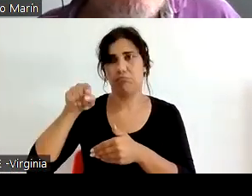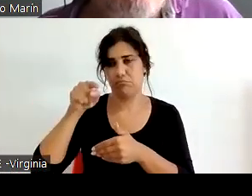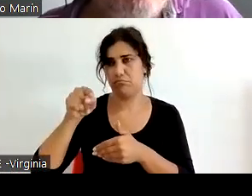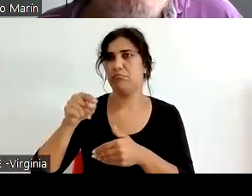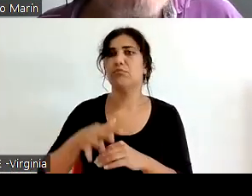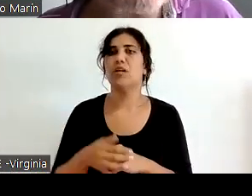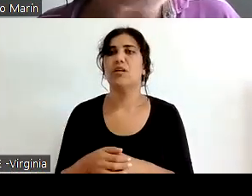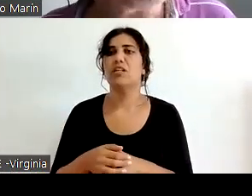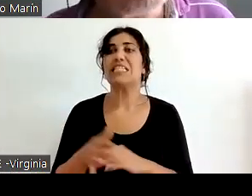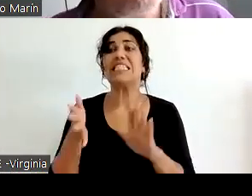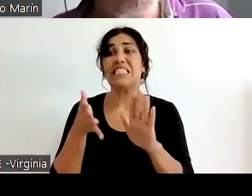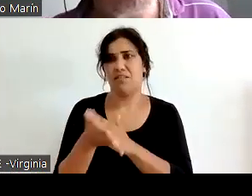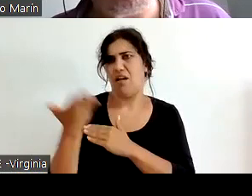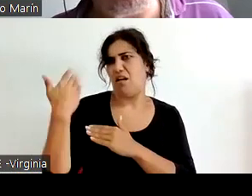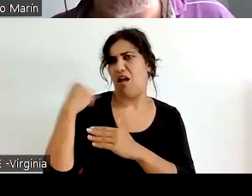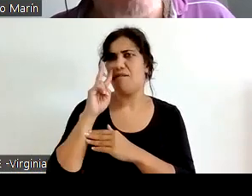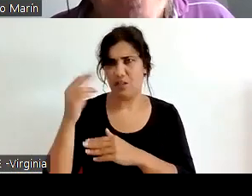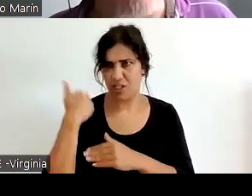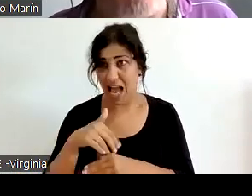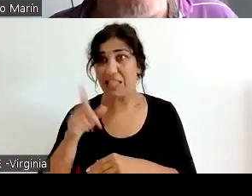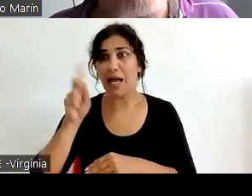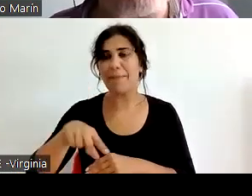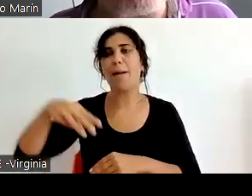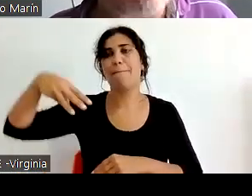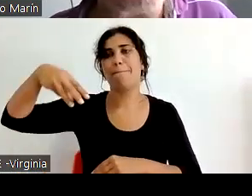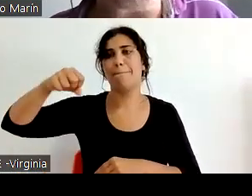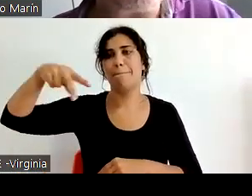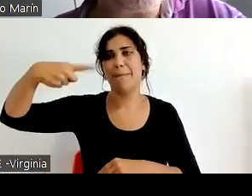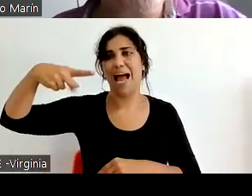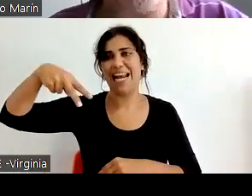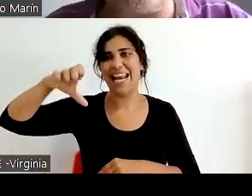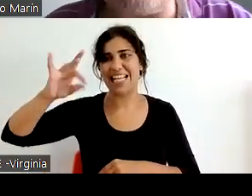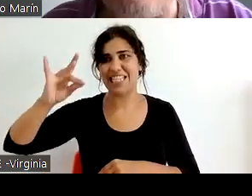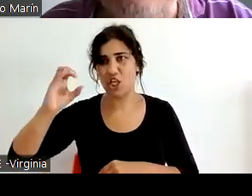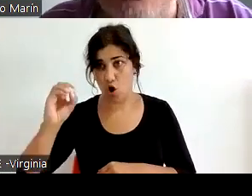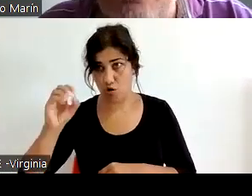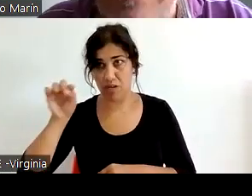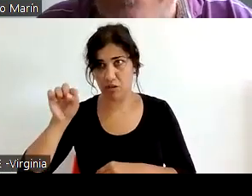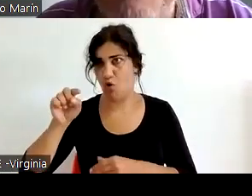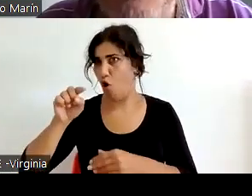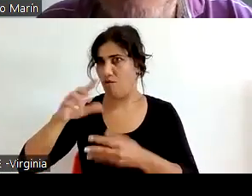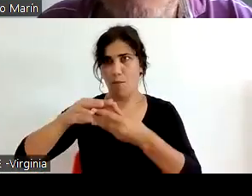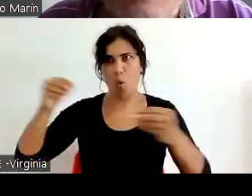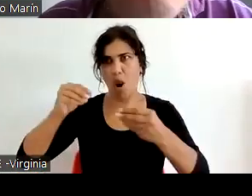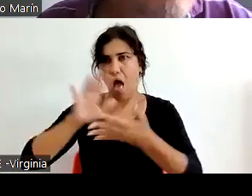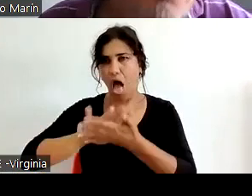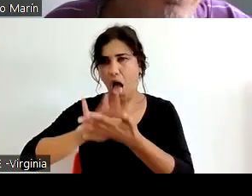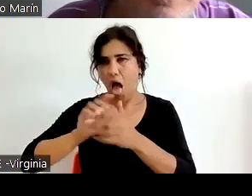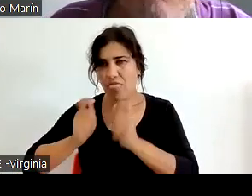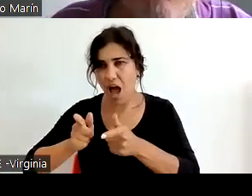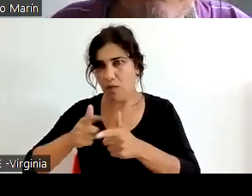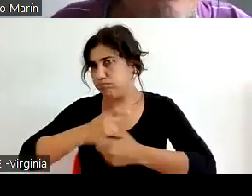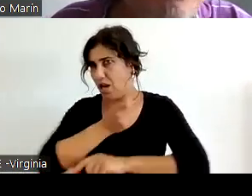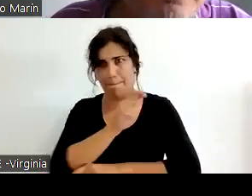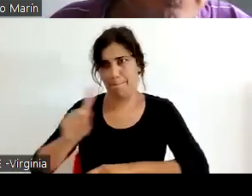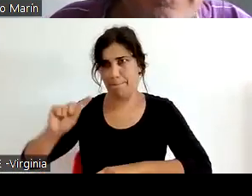en algún webinar pasado, y el magnesio, que habíamos comentado que es un potente relajante muscular. Aquí tenéis algunos